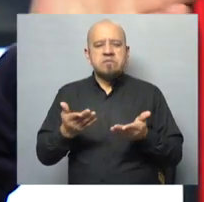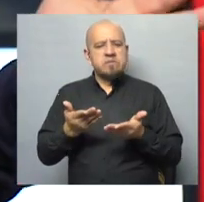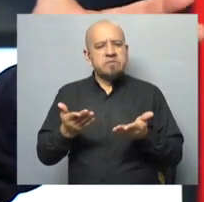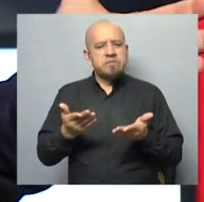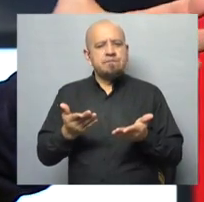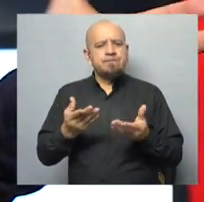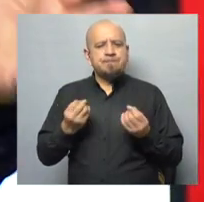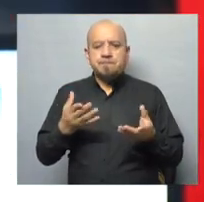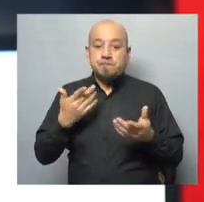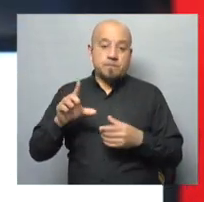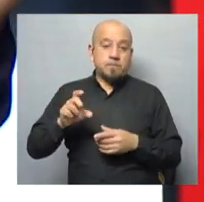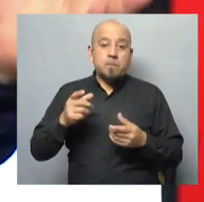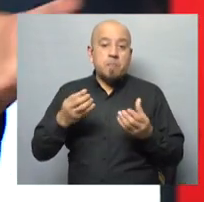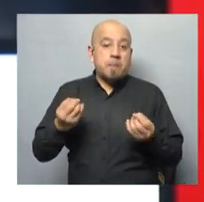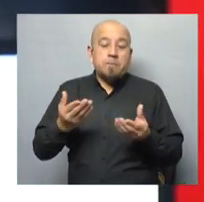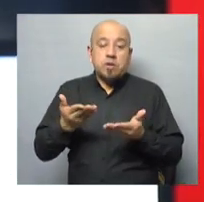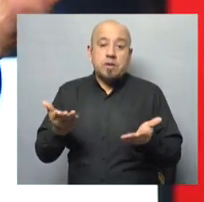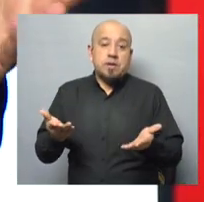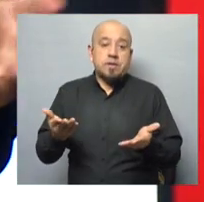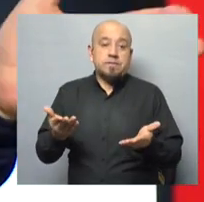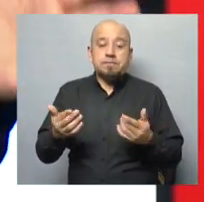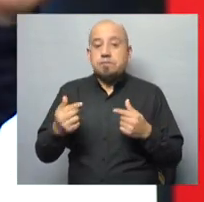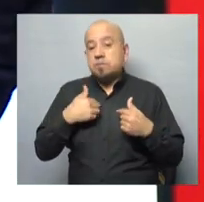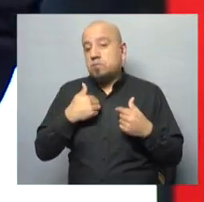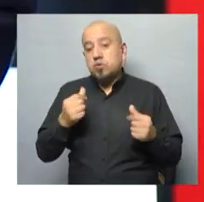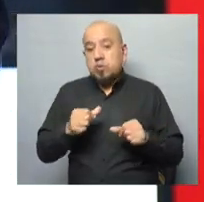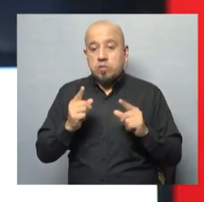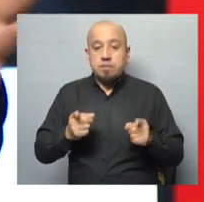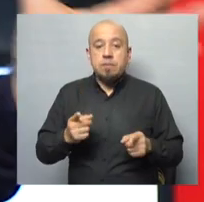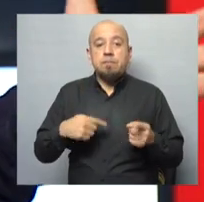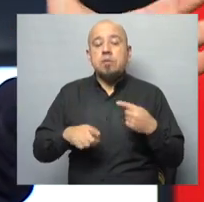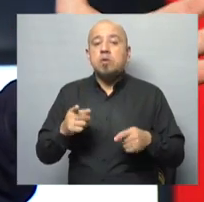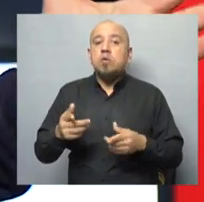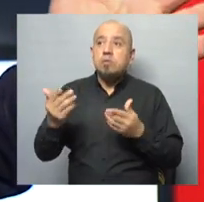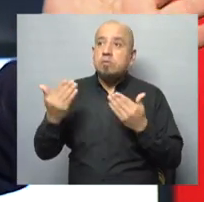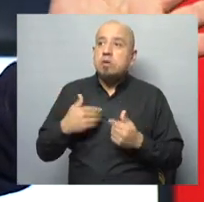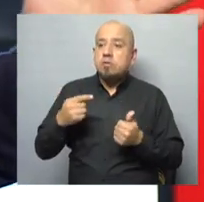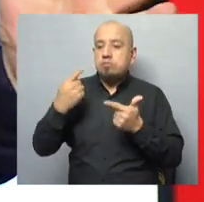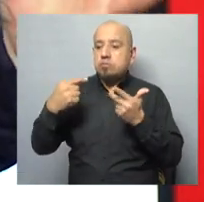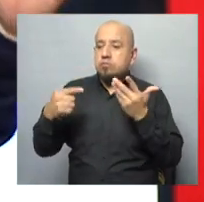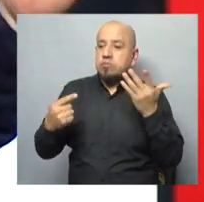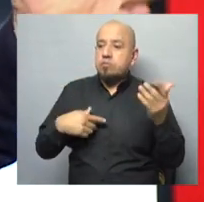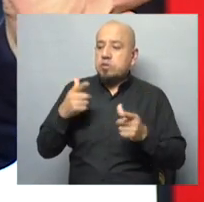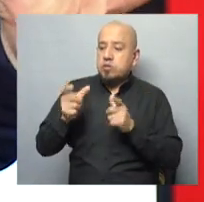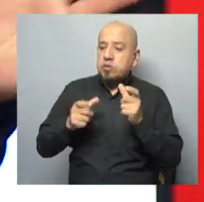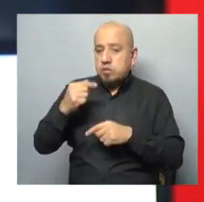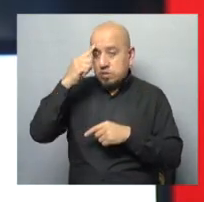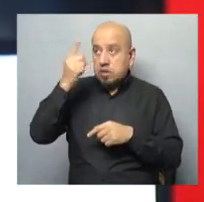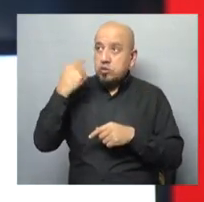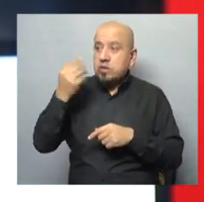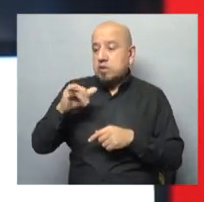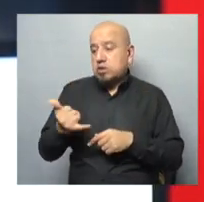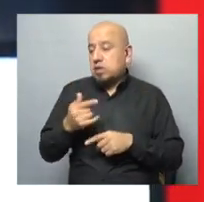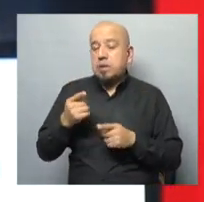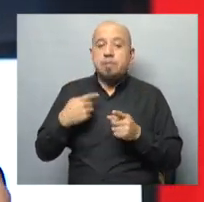porque es lógico por qué por qué por qué lo que haría yo también llegan con un reparto internacional resuelto y en